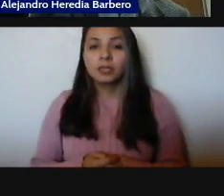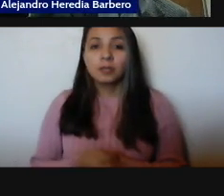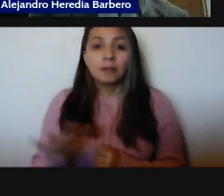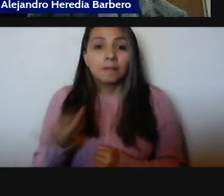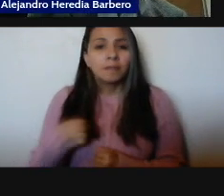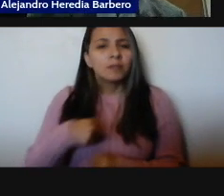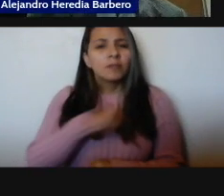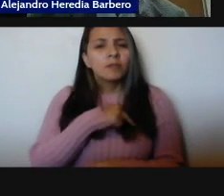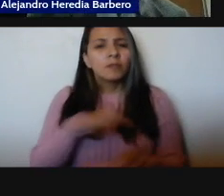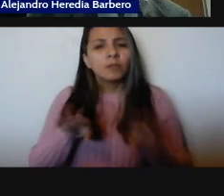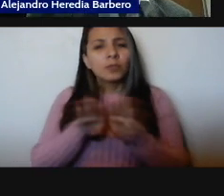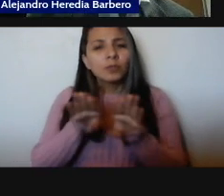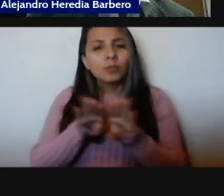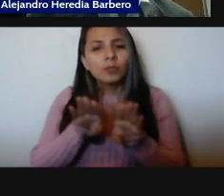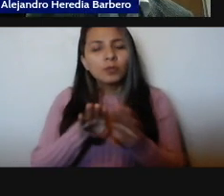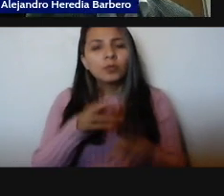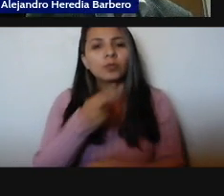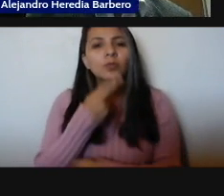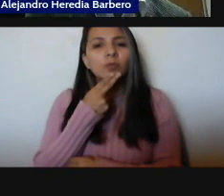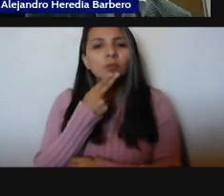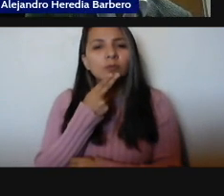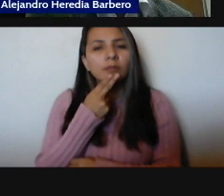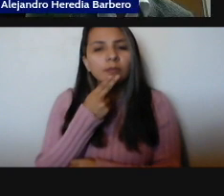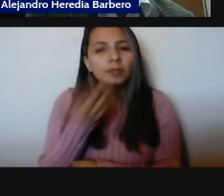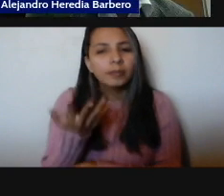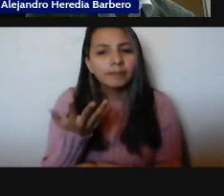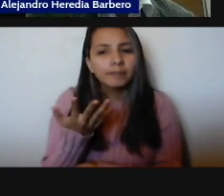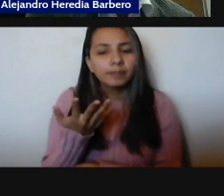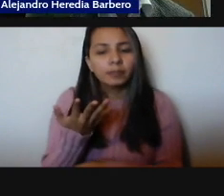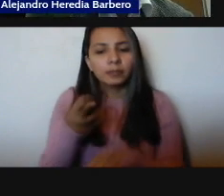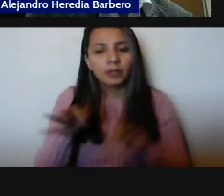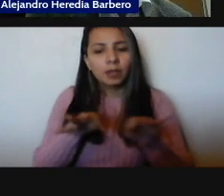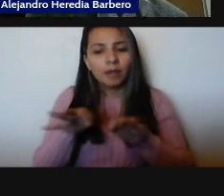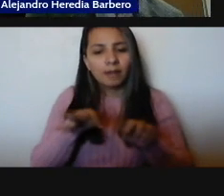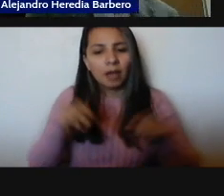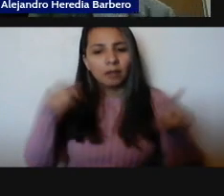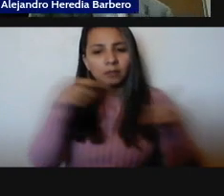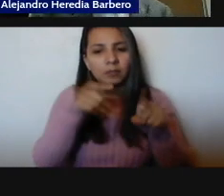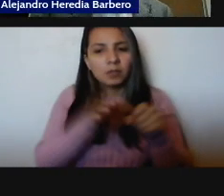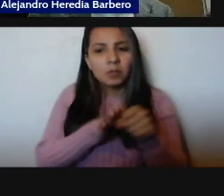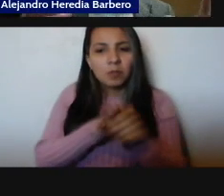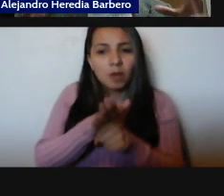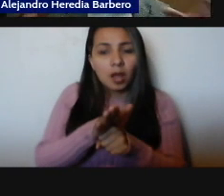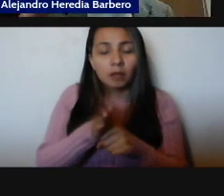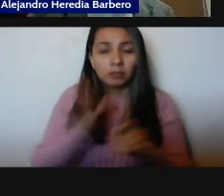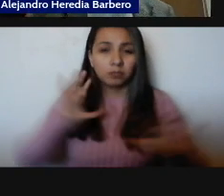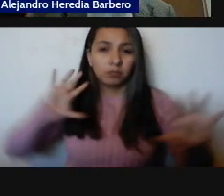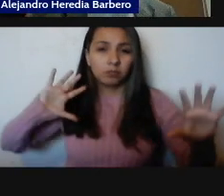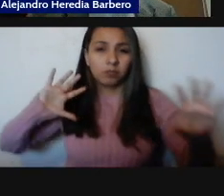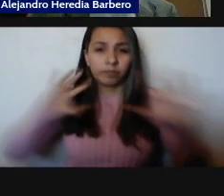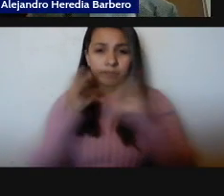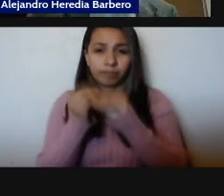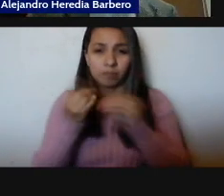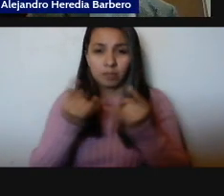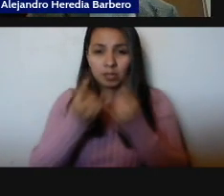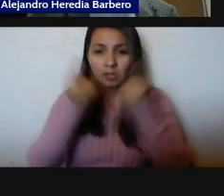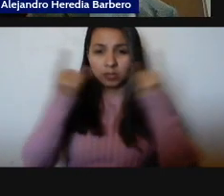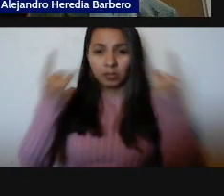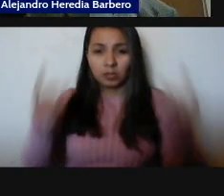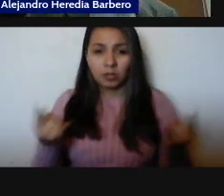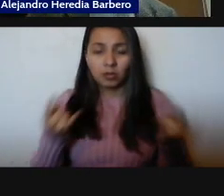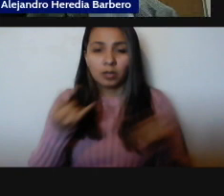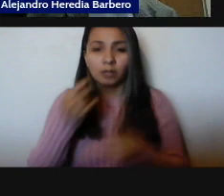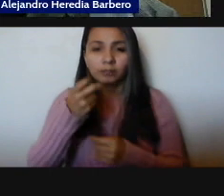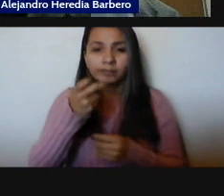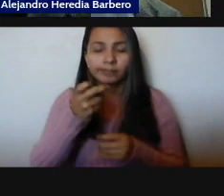¿Cuáles son las bases que nosotros utilizamos o sobre qué partimos o en qué estamos trabajando de forma histórica para